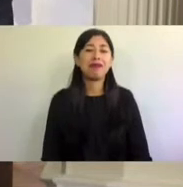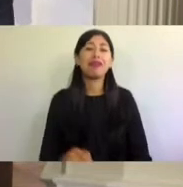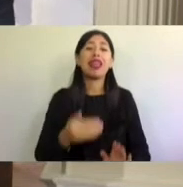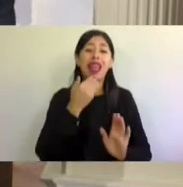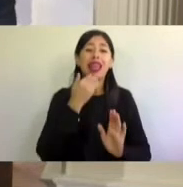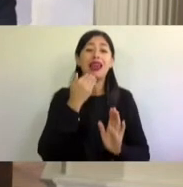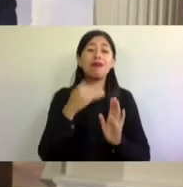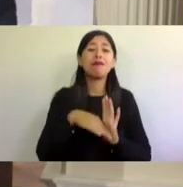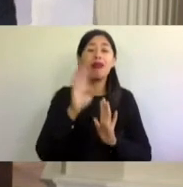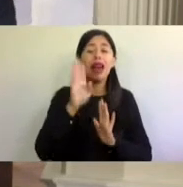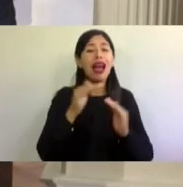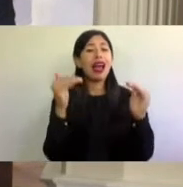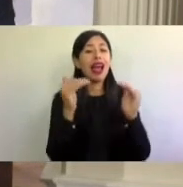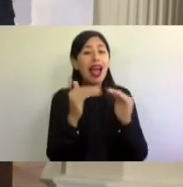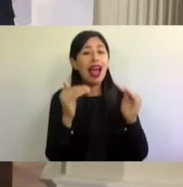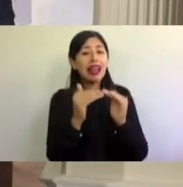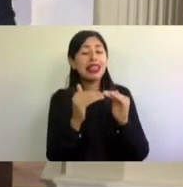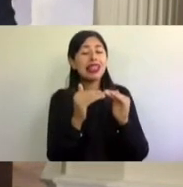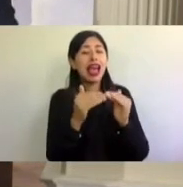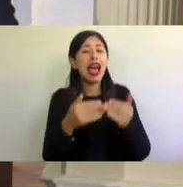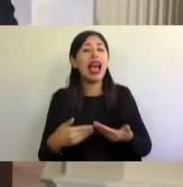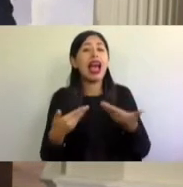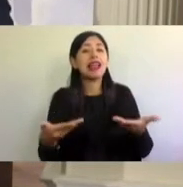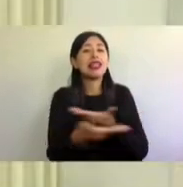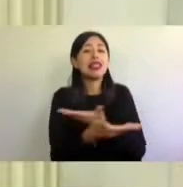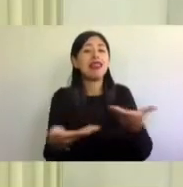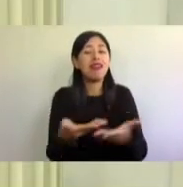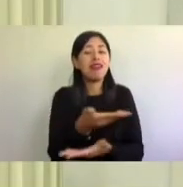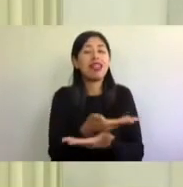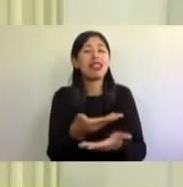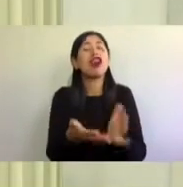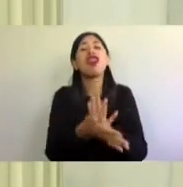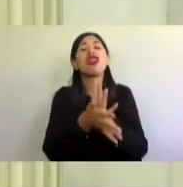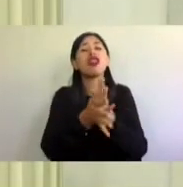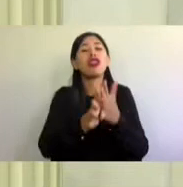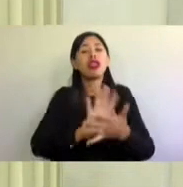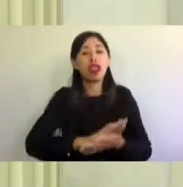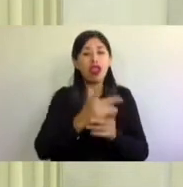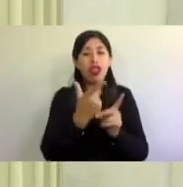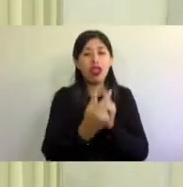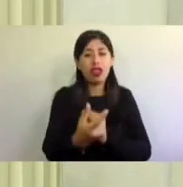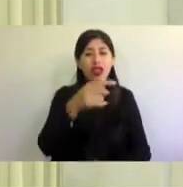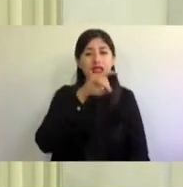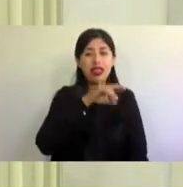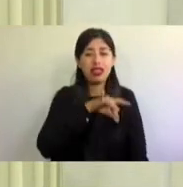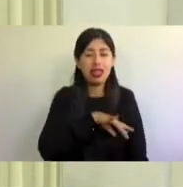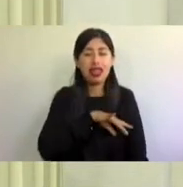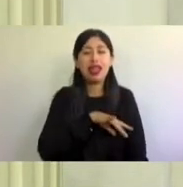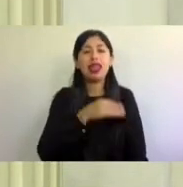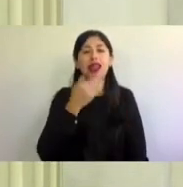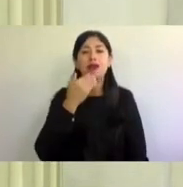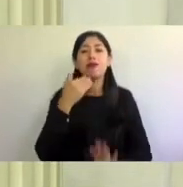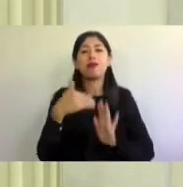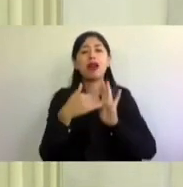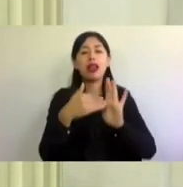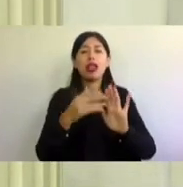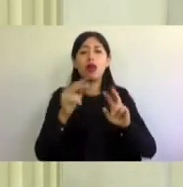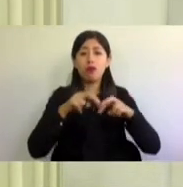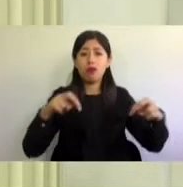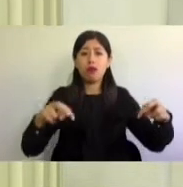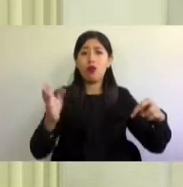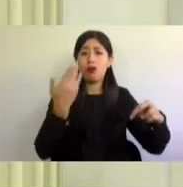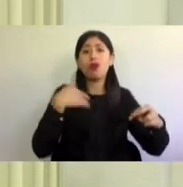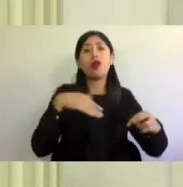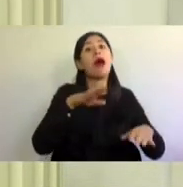casa que está al servicio de todos chile así lo demuestra también parte del elenco que tomamos prestado de